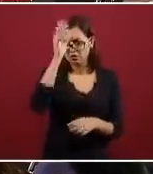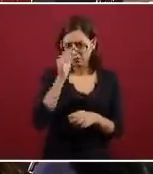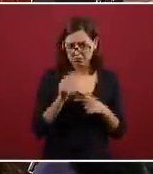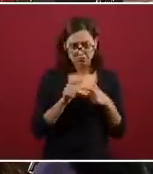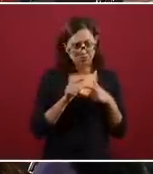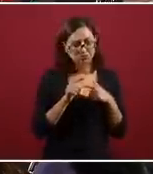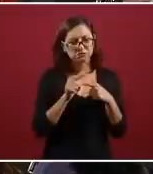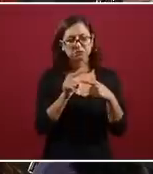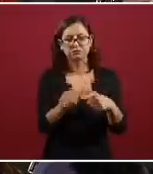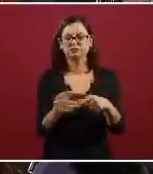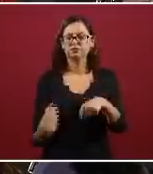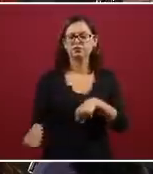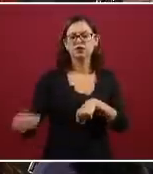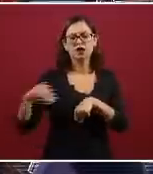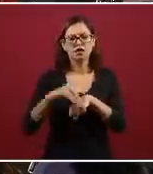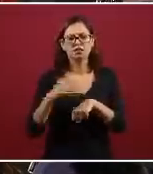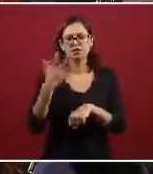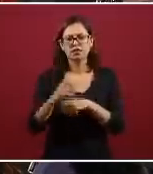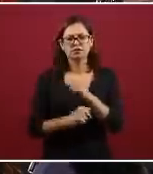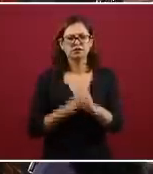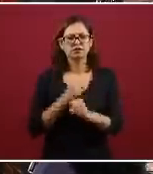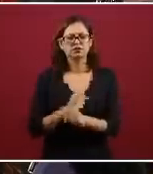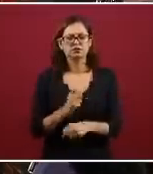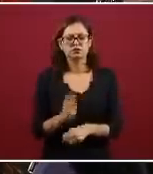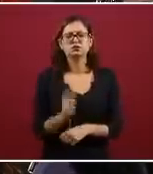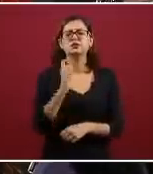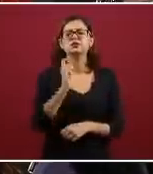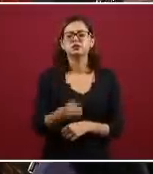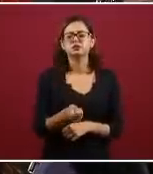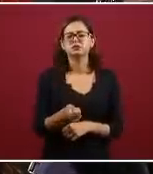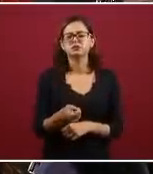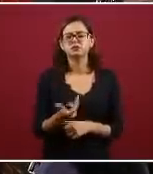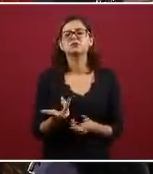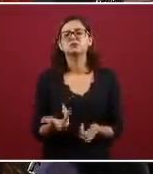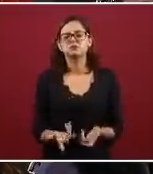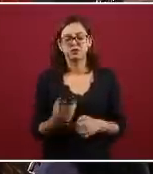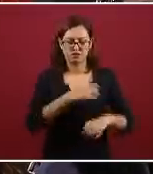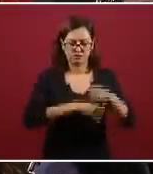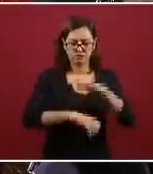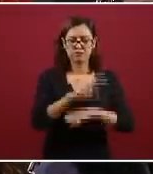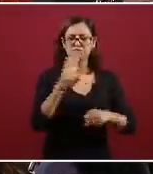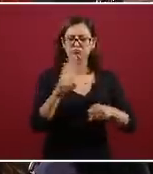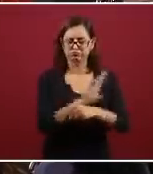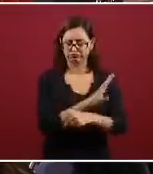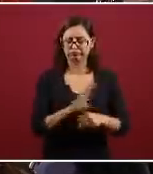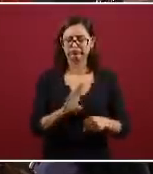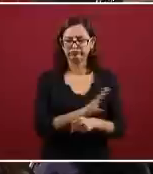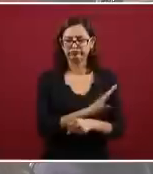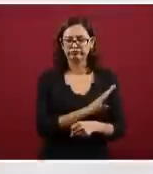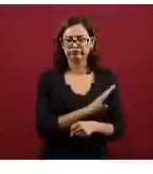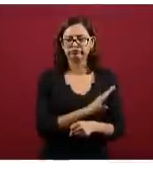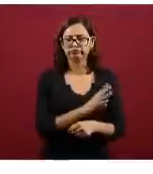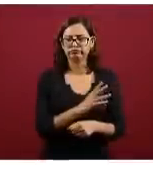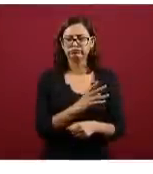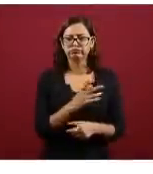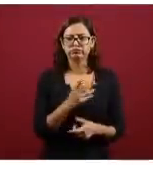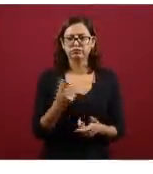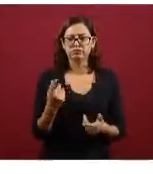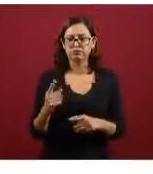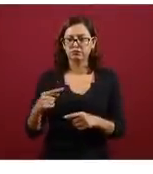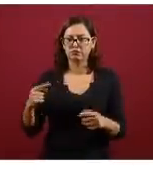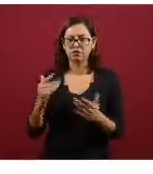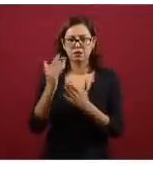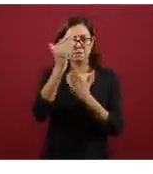Estos 10 años adicionales son un beneficio para la empresa, que puede de esa manera compensar